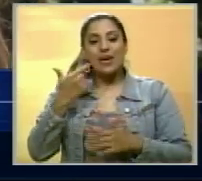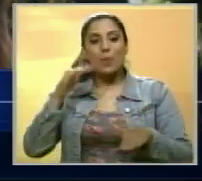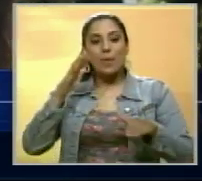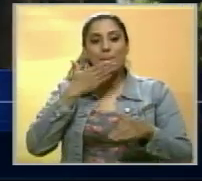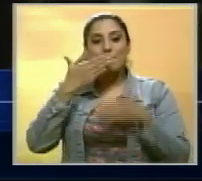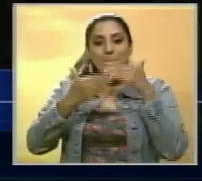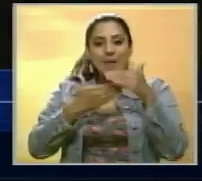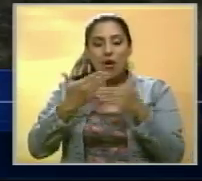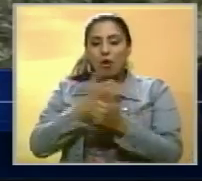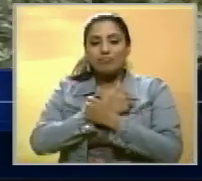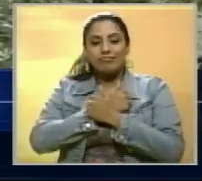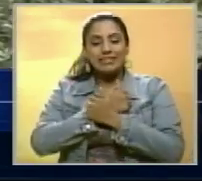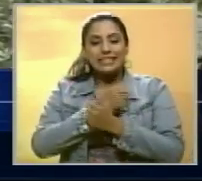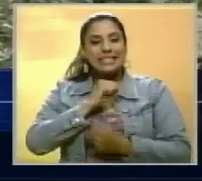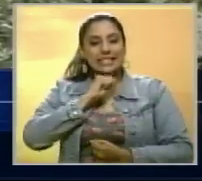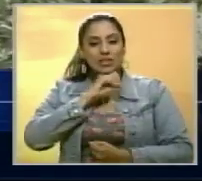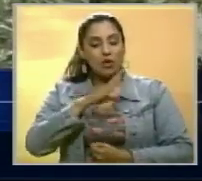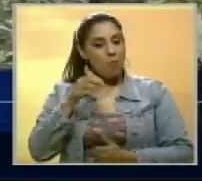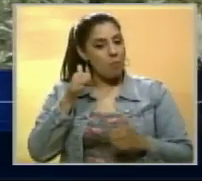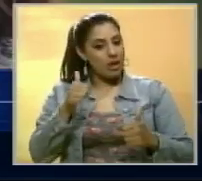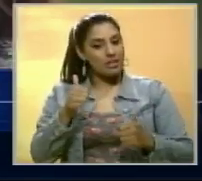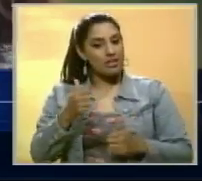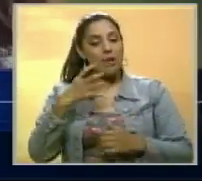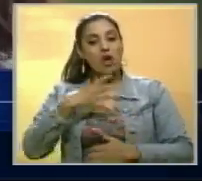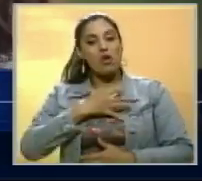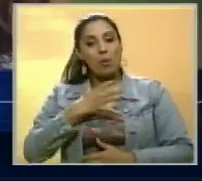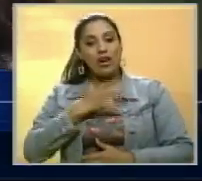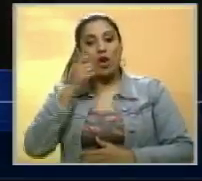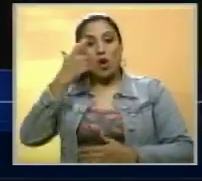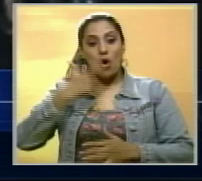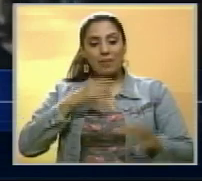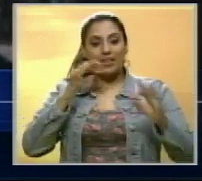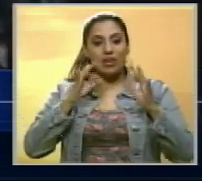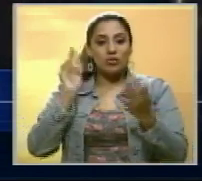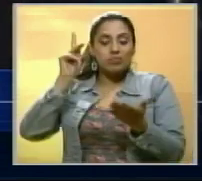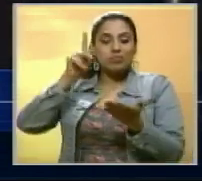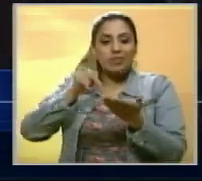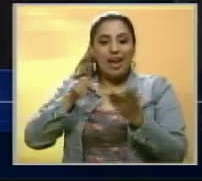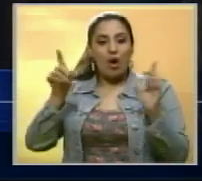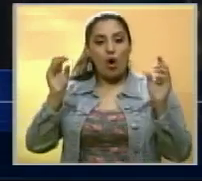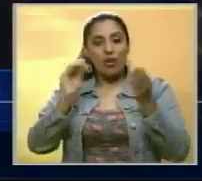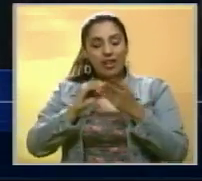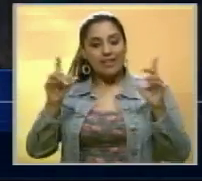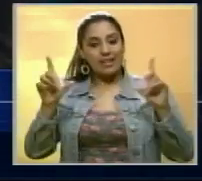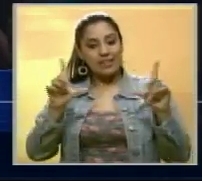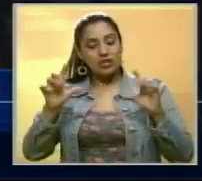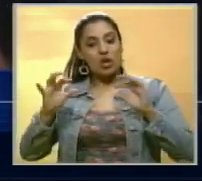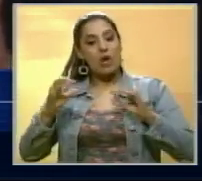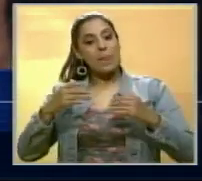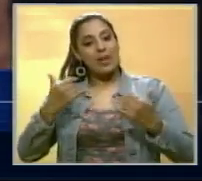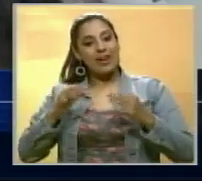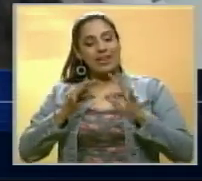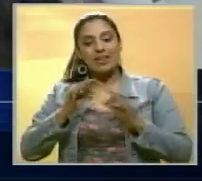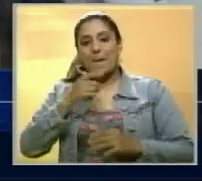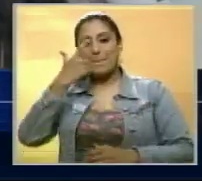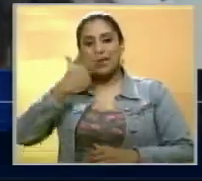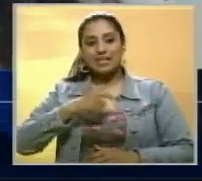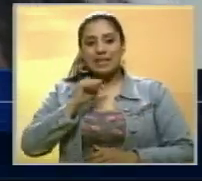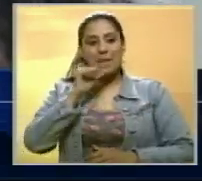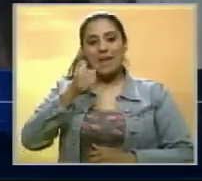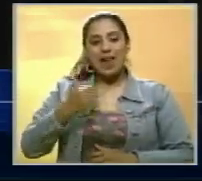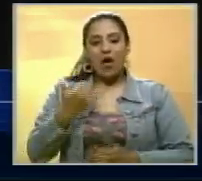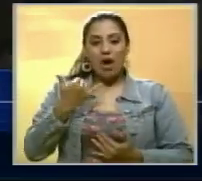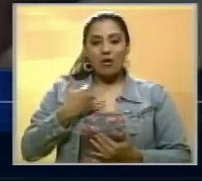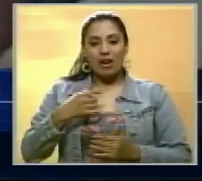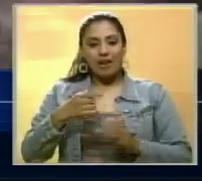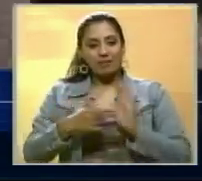ser una apasionante historia. Con una novela, el actor marca su regreso a la pantalla chica interpretando a uno de los personajes más